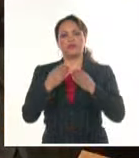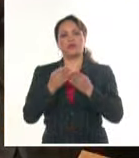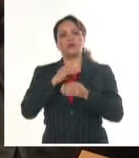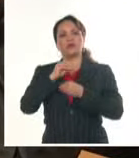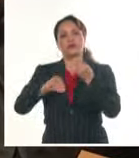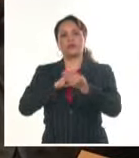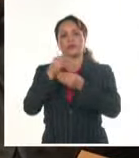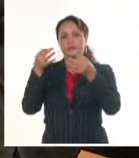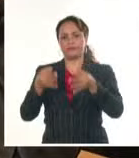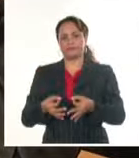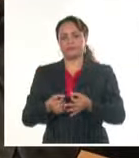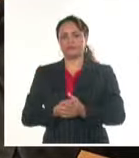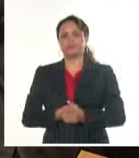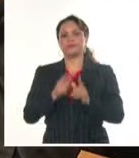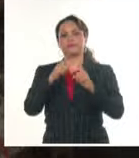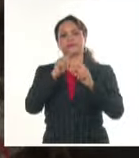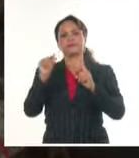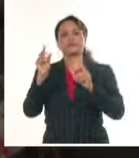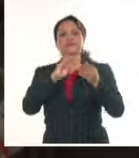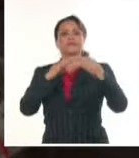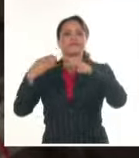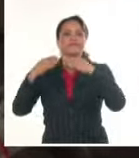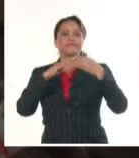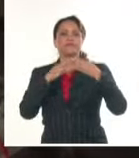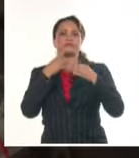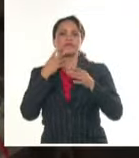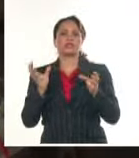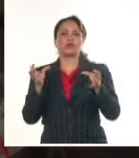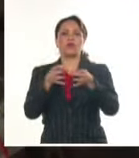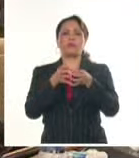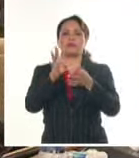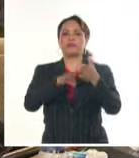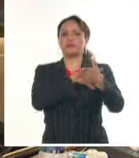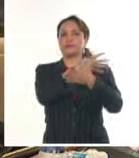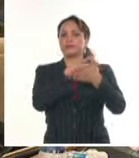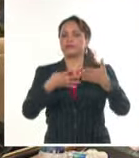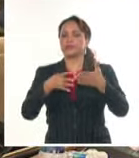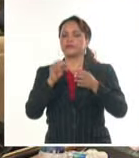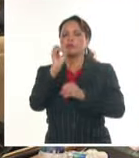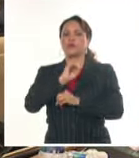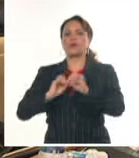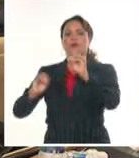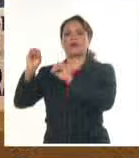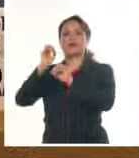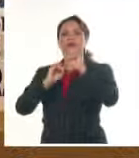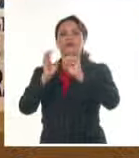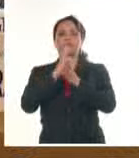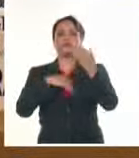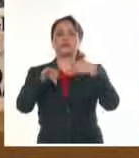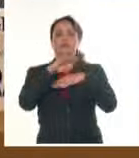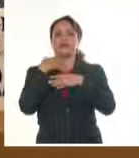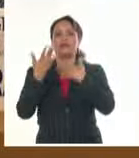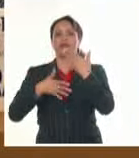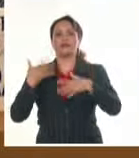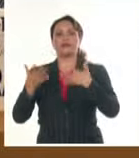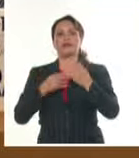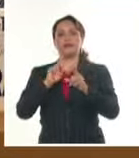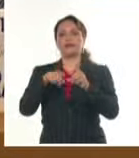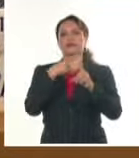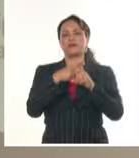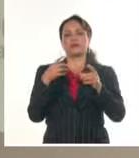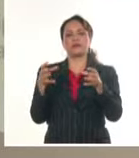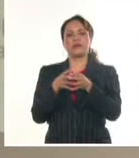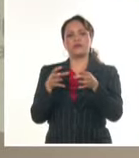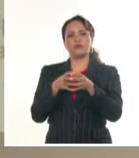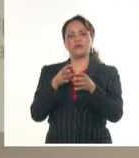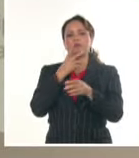realidad. Entre los temas más debatidos estuvo el completamiento de la plantilla, la reorganización de los niveles de actividad y de las fuerzas para garantizar